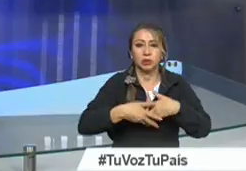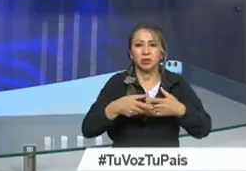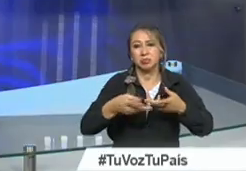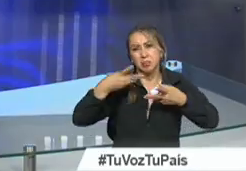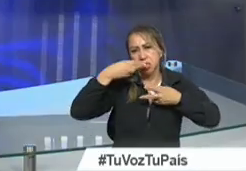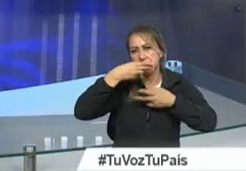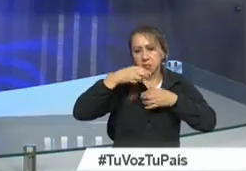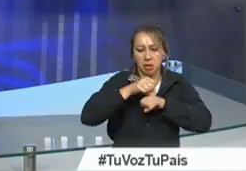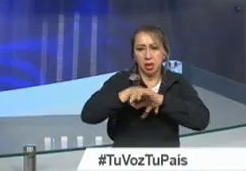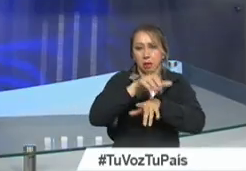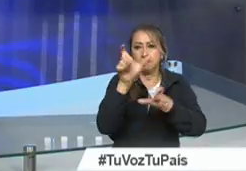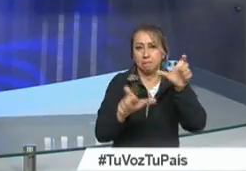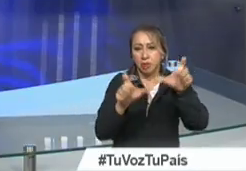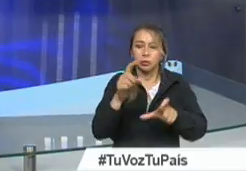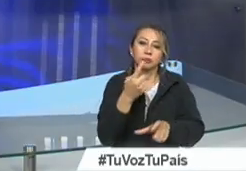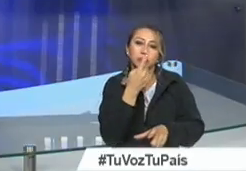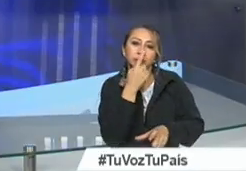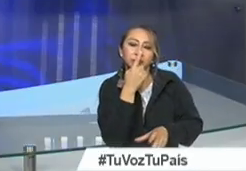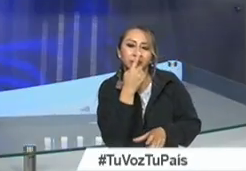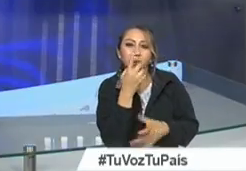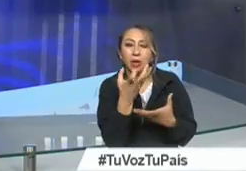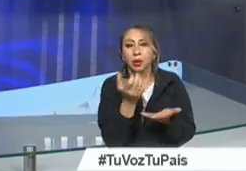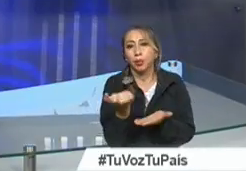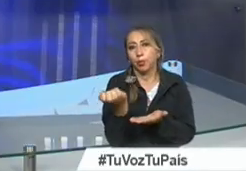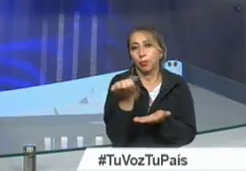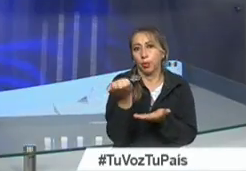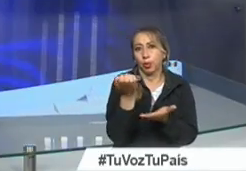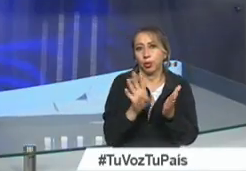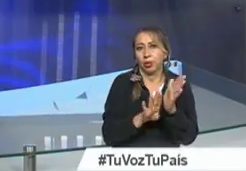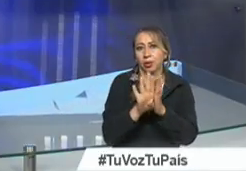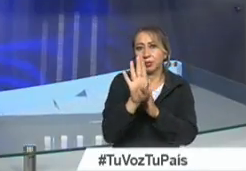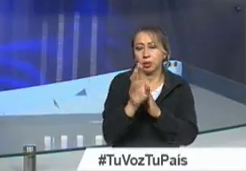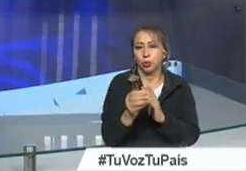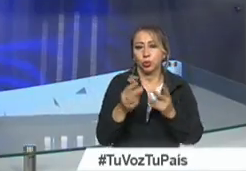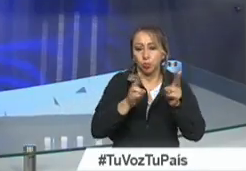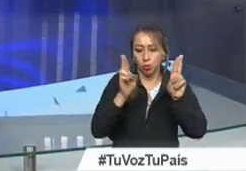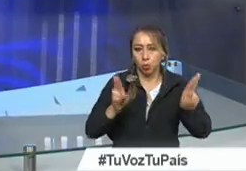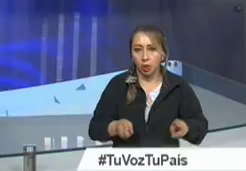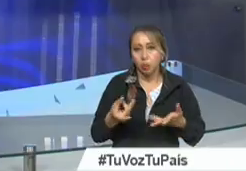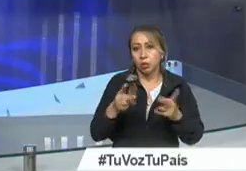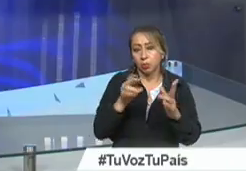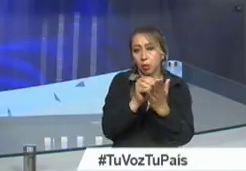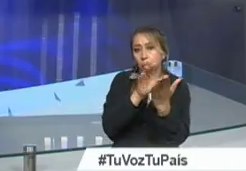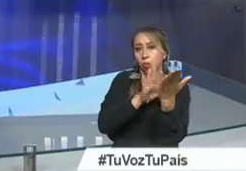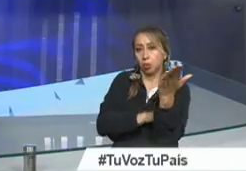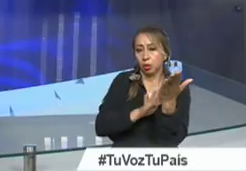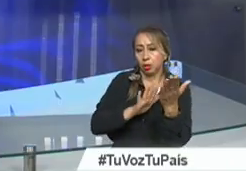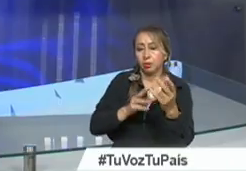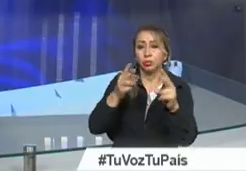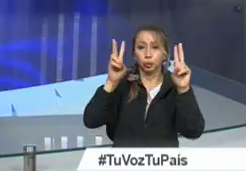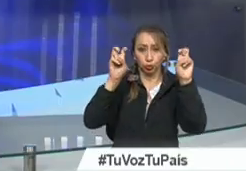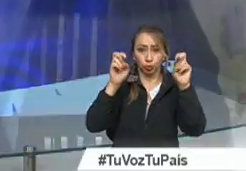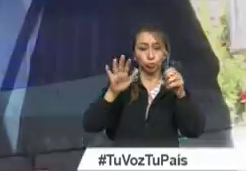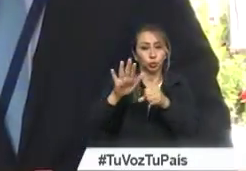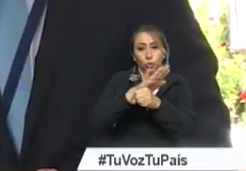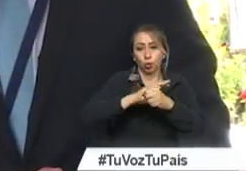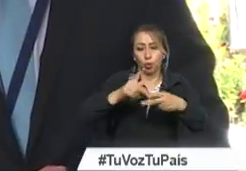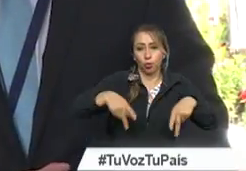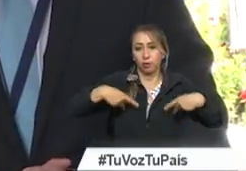con las personas interesadas en recibir el bono de desarrollo humano y los proyectos del plan toda una vida